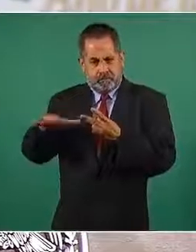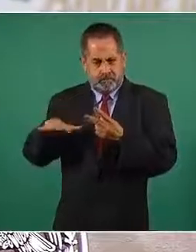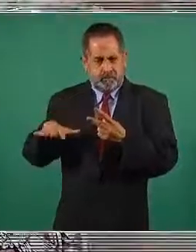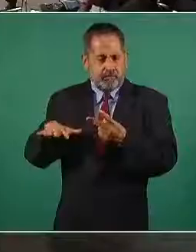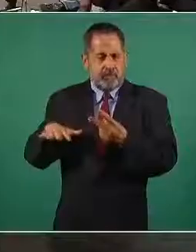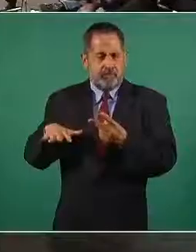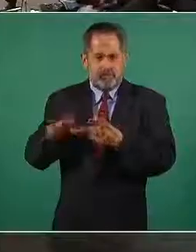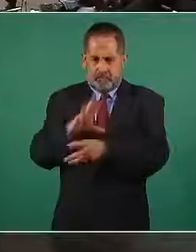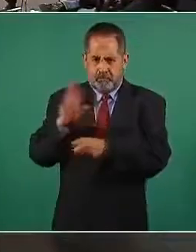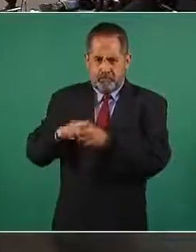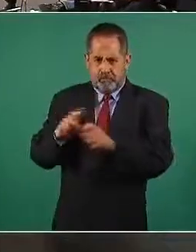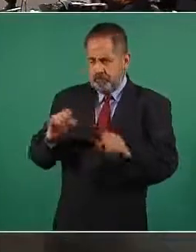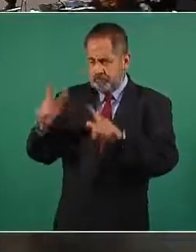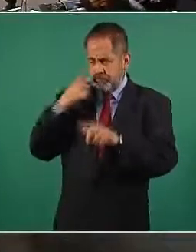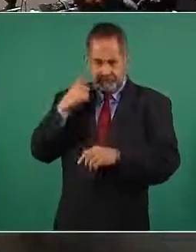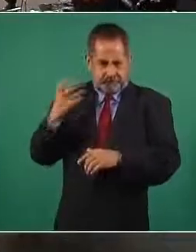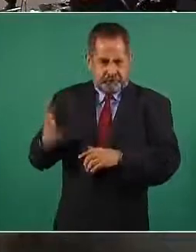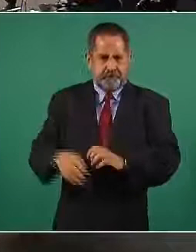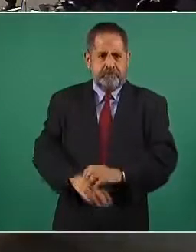completo.